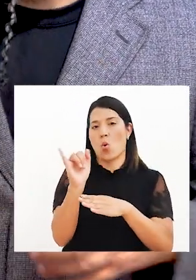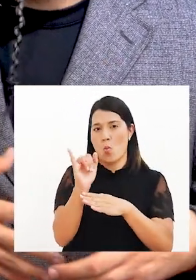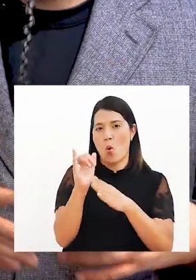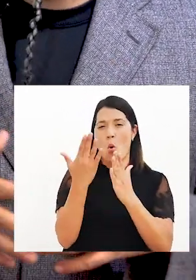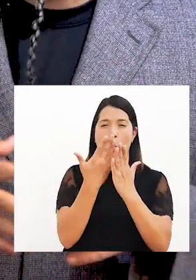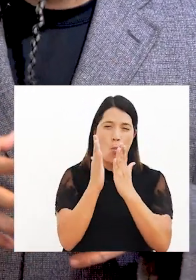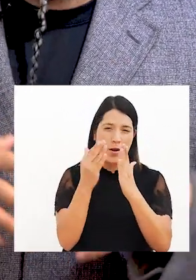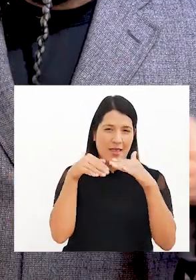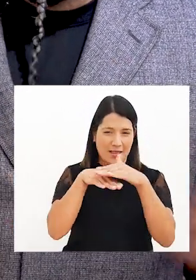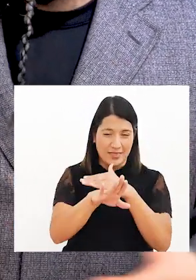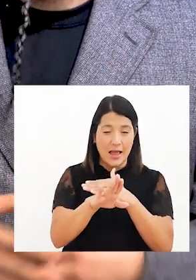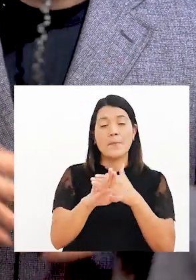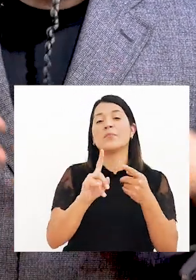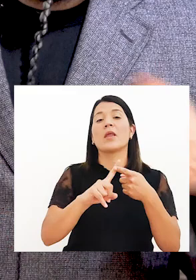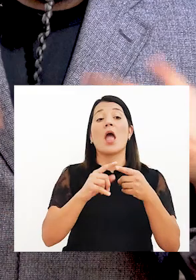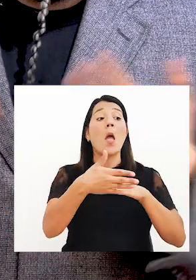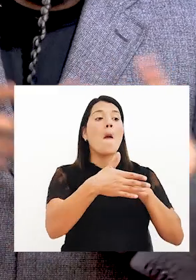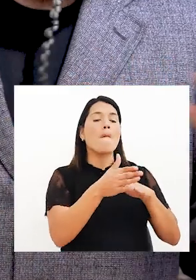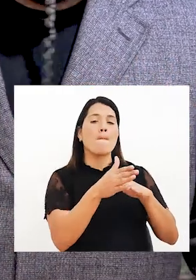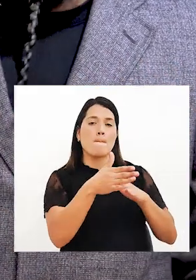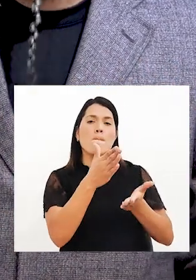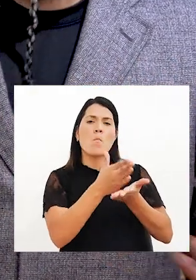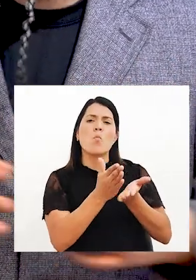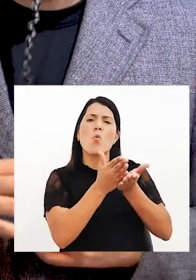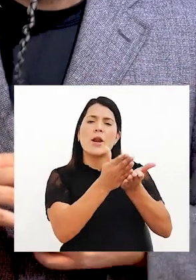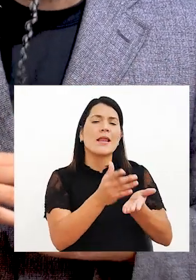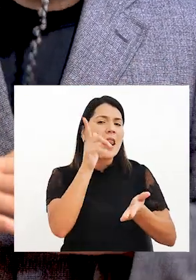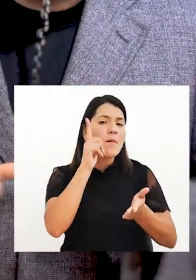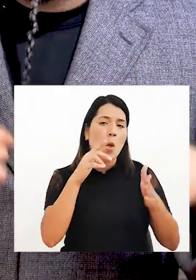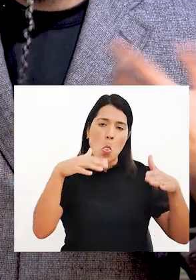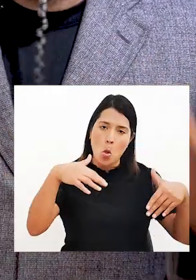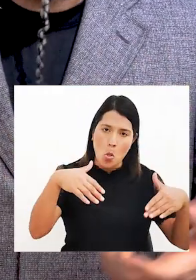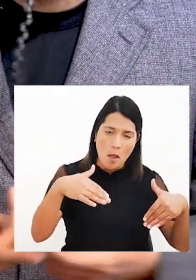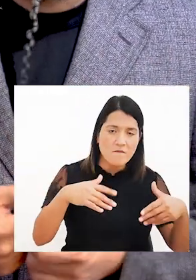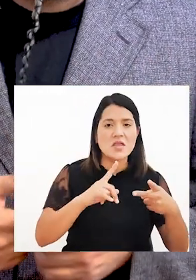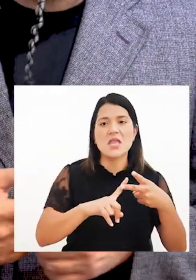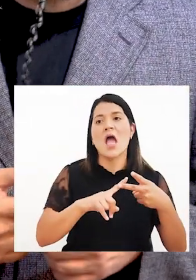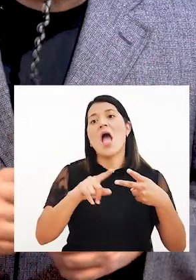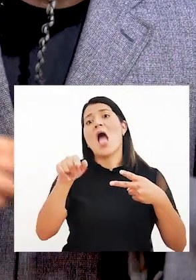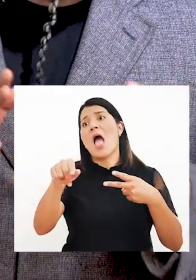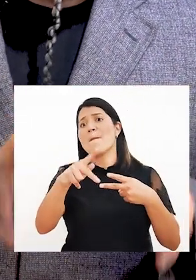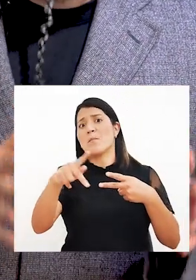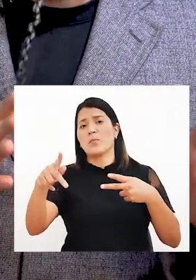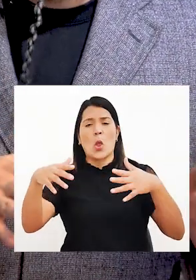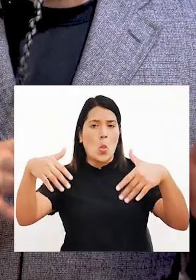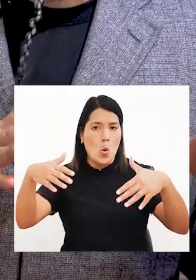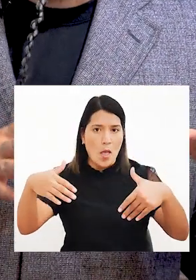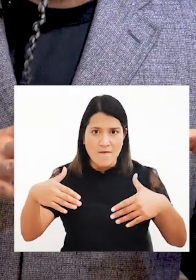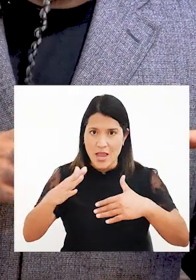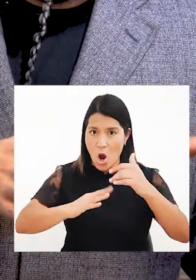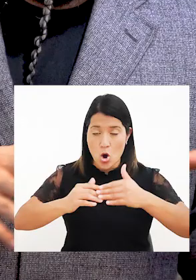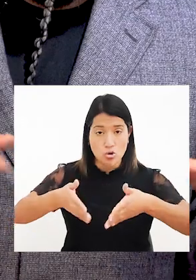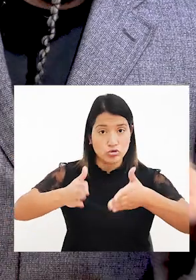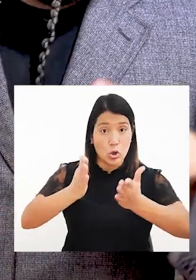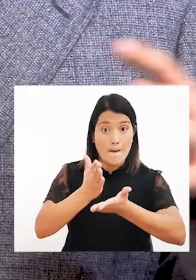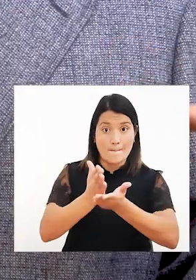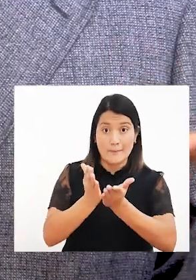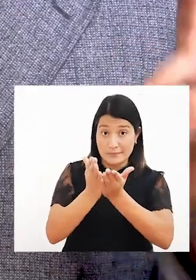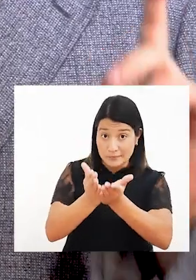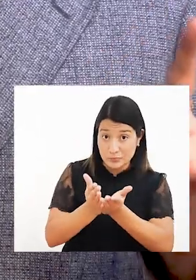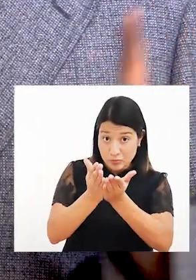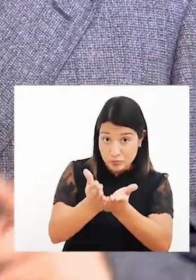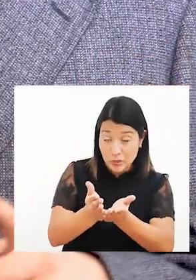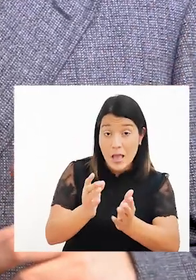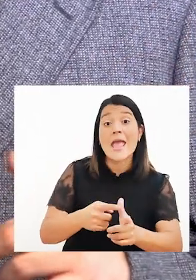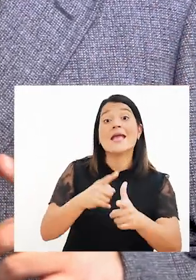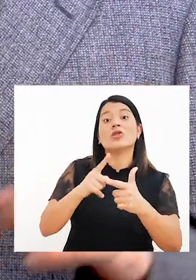aún no había sido colonizado, la costa atlántica como tal, ¿verdad? No se había construido el ferrocarril, sino que